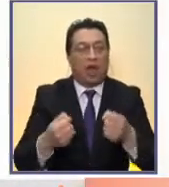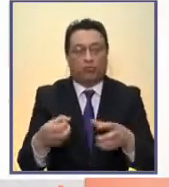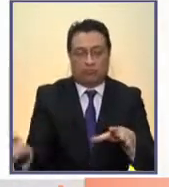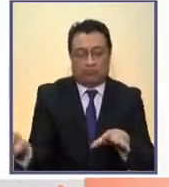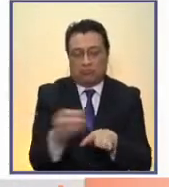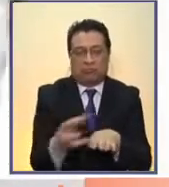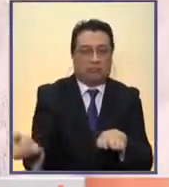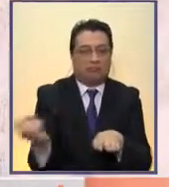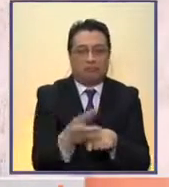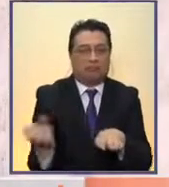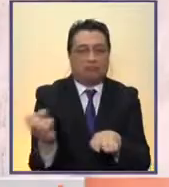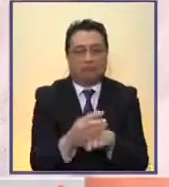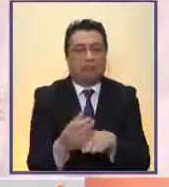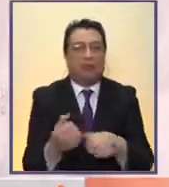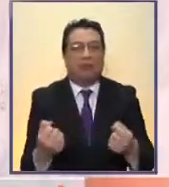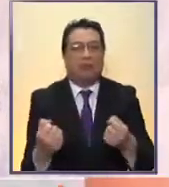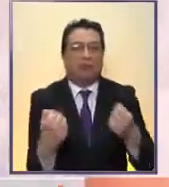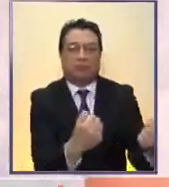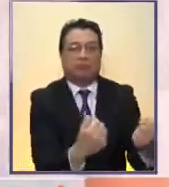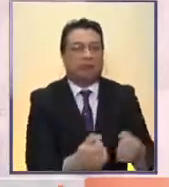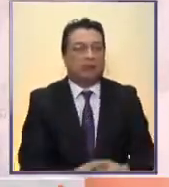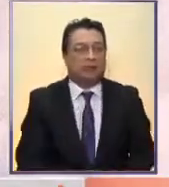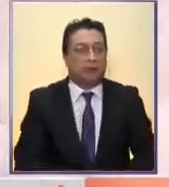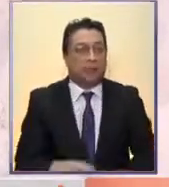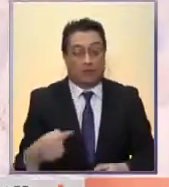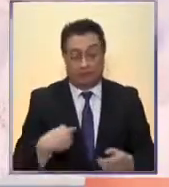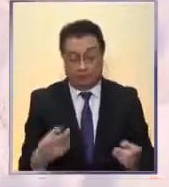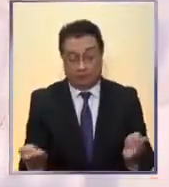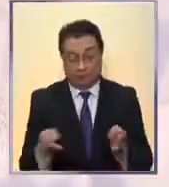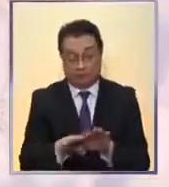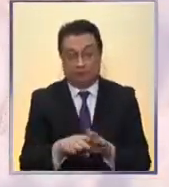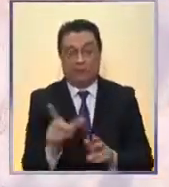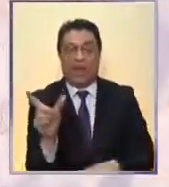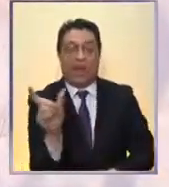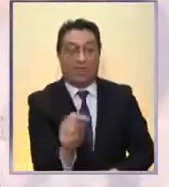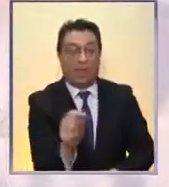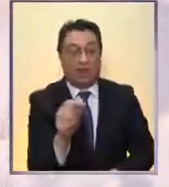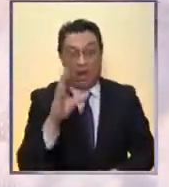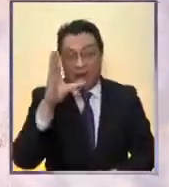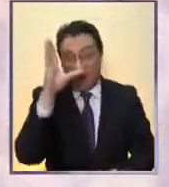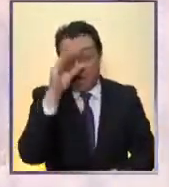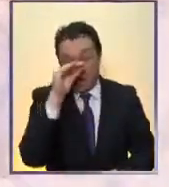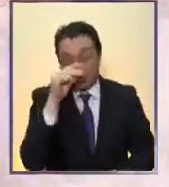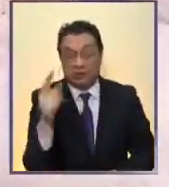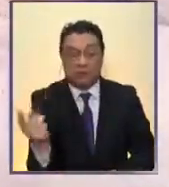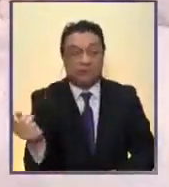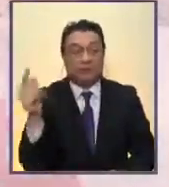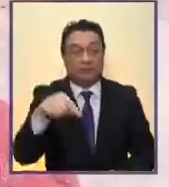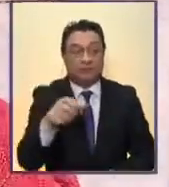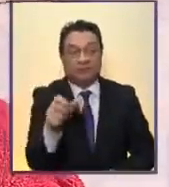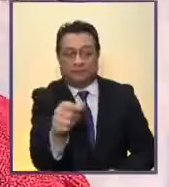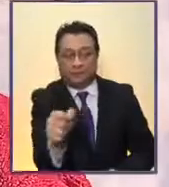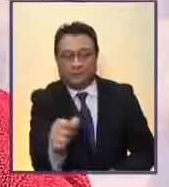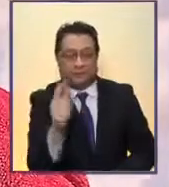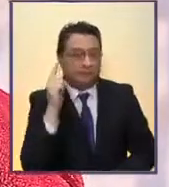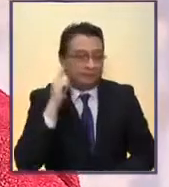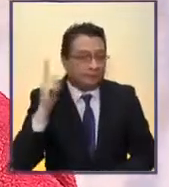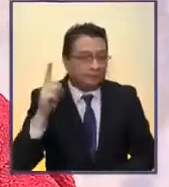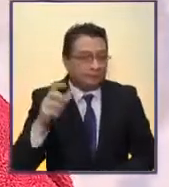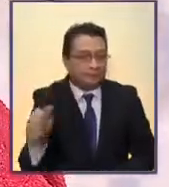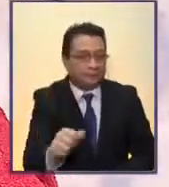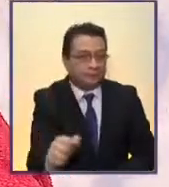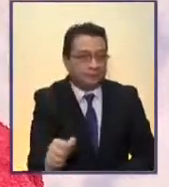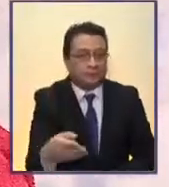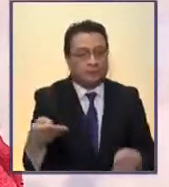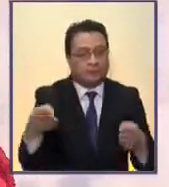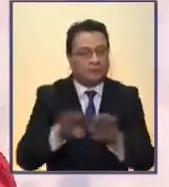en el que se movilizaban. Esto lo cierro con candado. Y en la noche venían y me movían los candados. O sea, si están cerradas las puertas